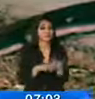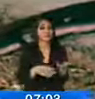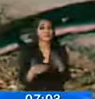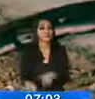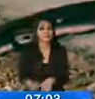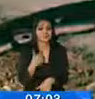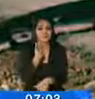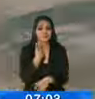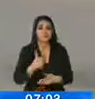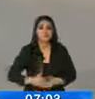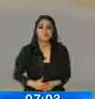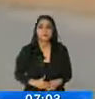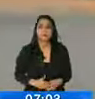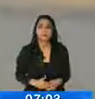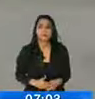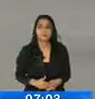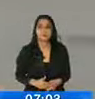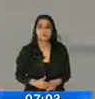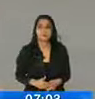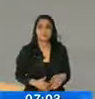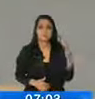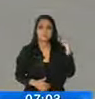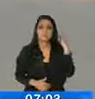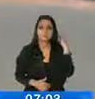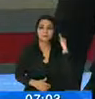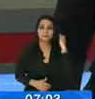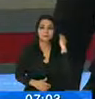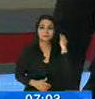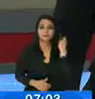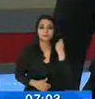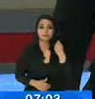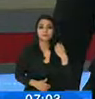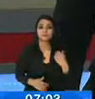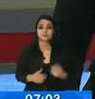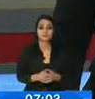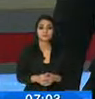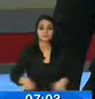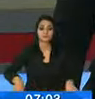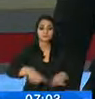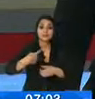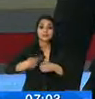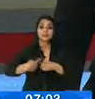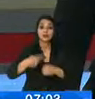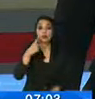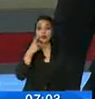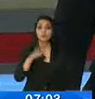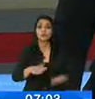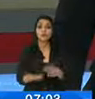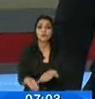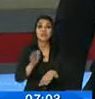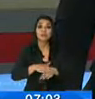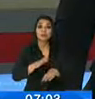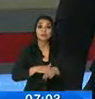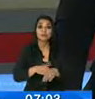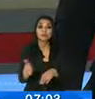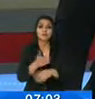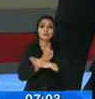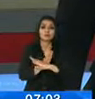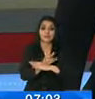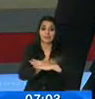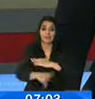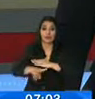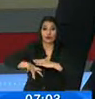camino, informó Charlie Pisa. Y en la ciudad de Quito, un hombre murió al ser apuñalado mientras defendía a su